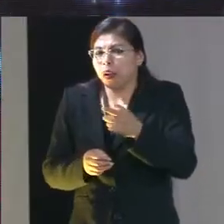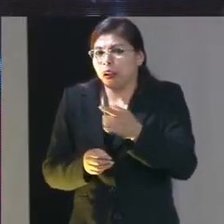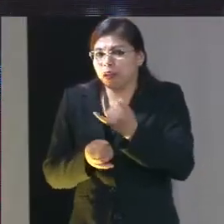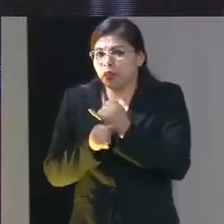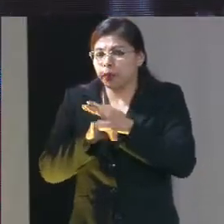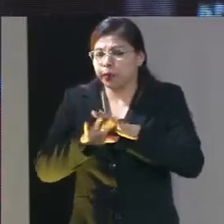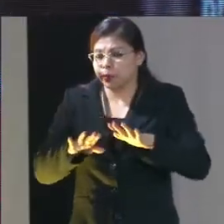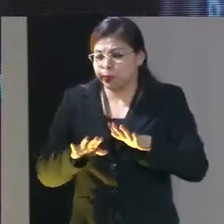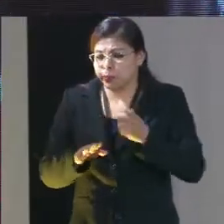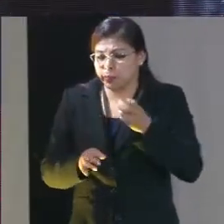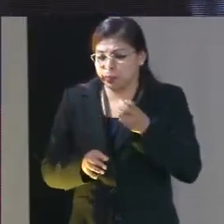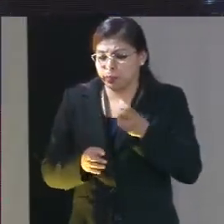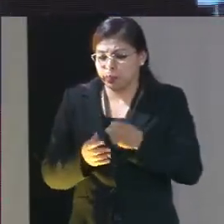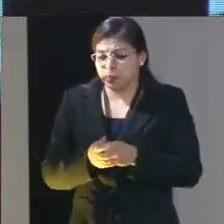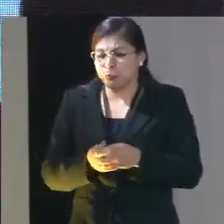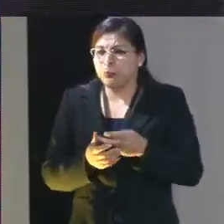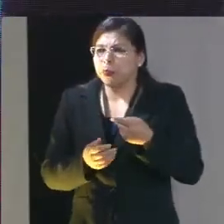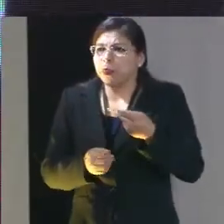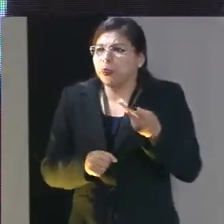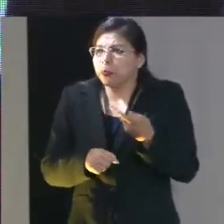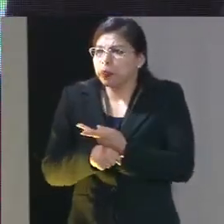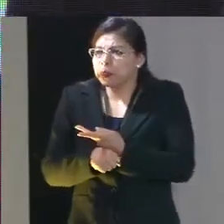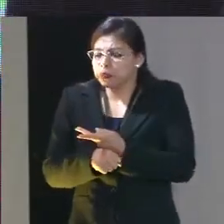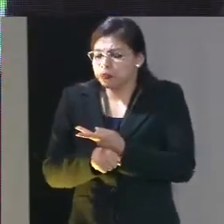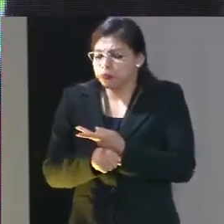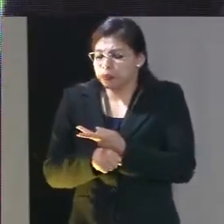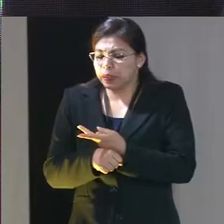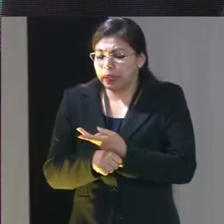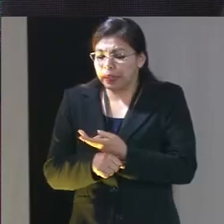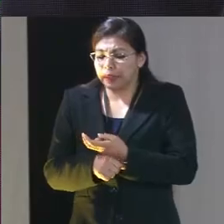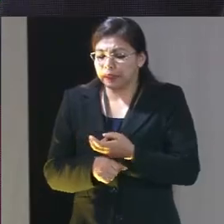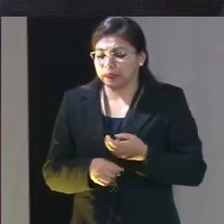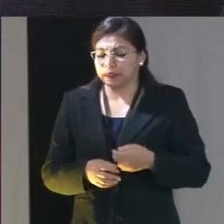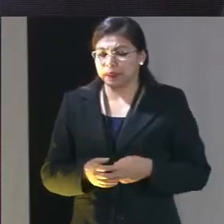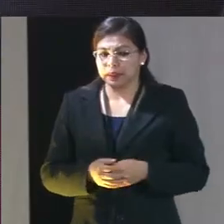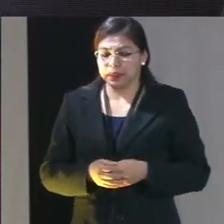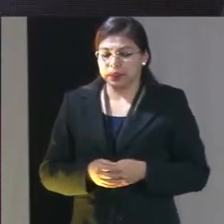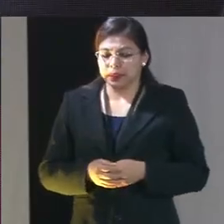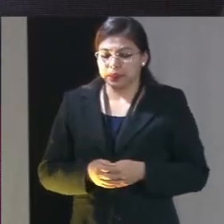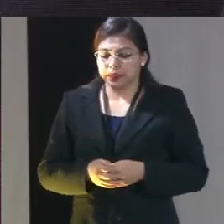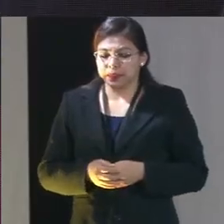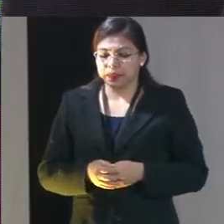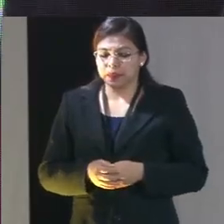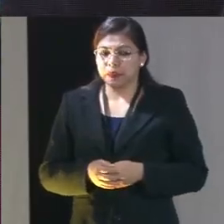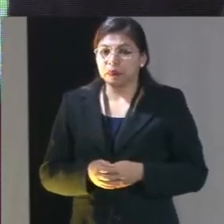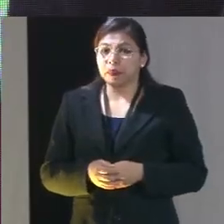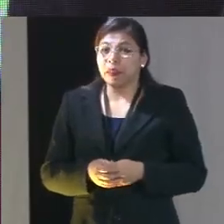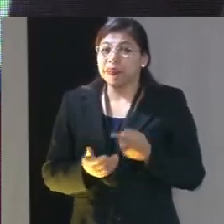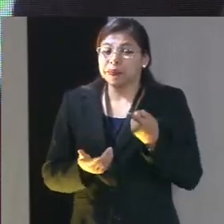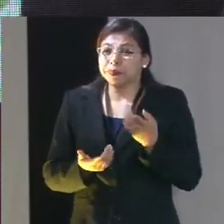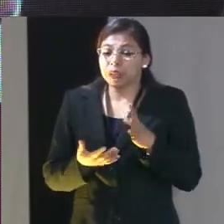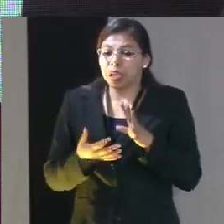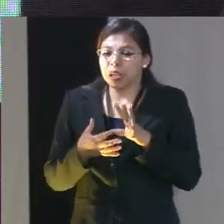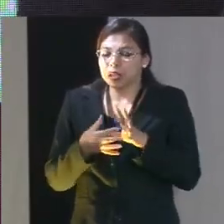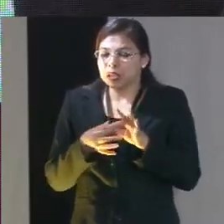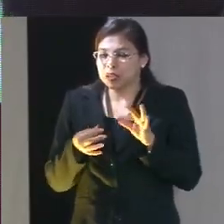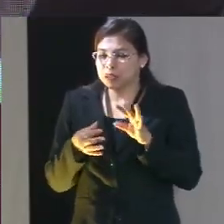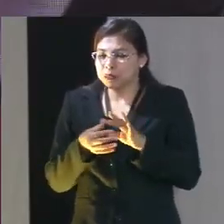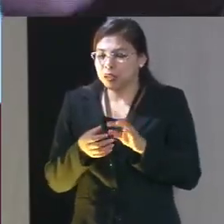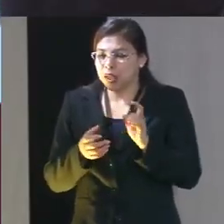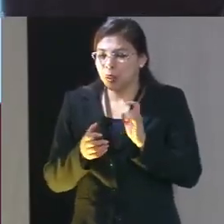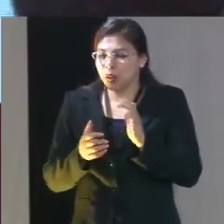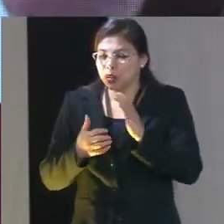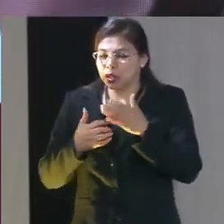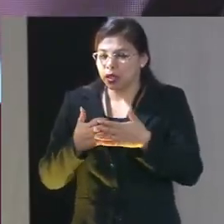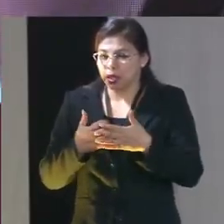Pero lo que ocurrió lo que explica la caída de México y Tenochtitlan es